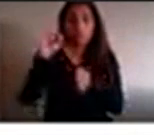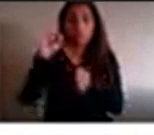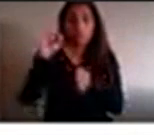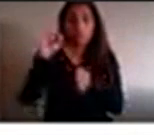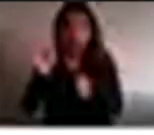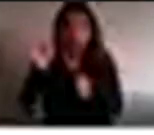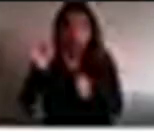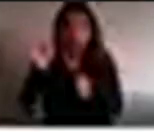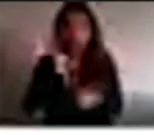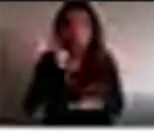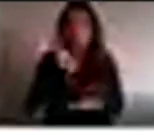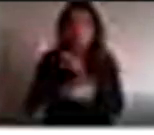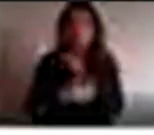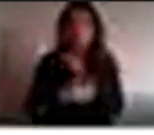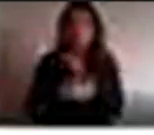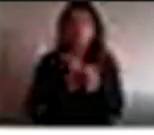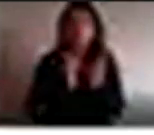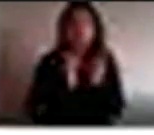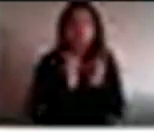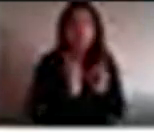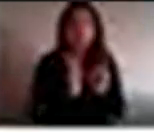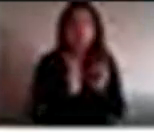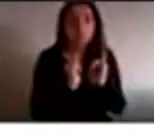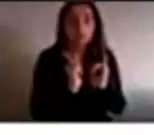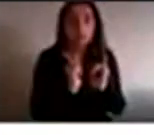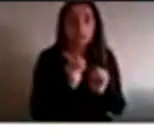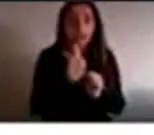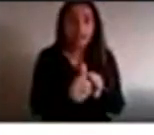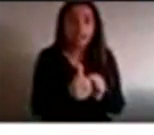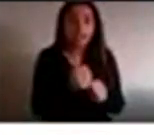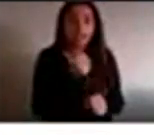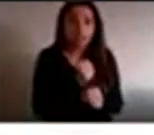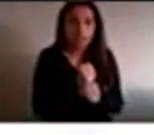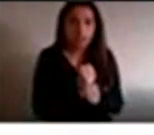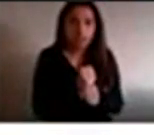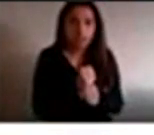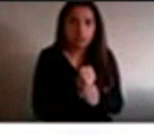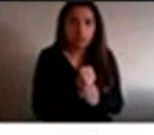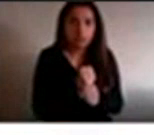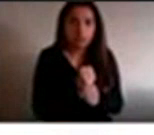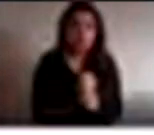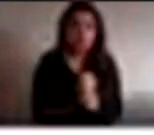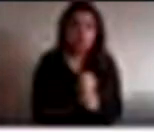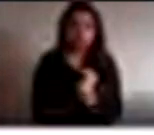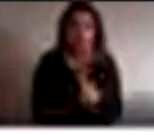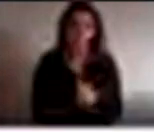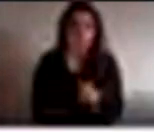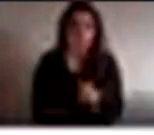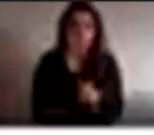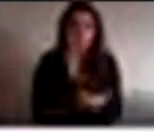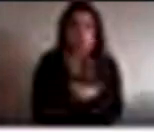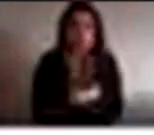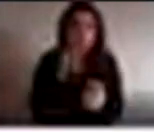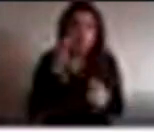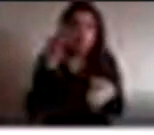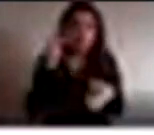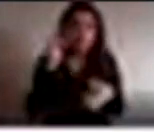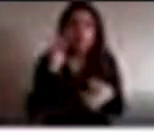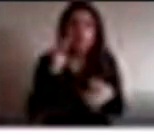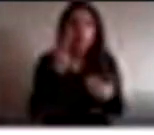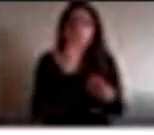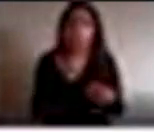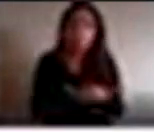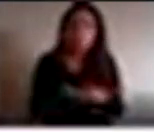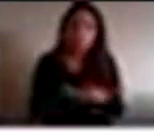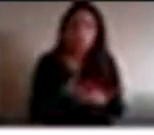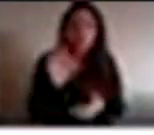el cumplimiento de esta a la Dirección del Trabajo, y dicha obligación debe llevarse a cabo en enero de cada año. En